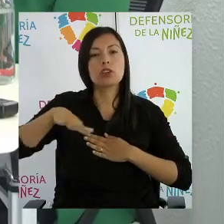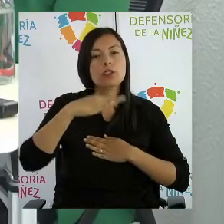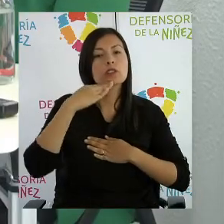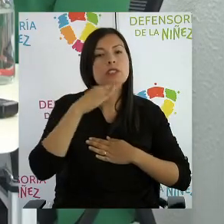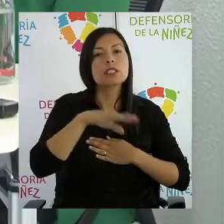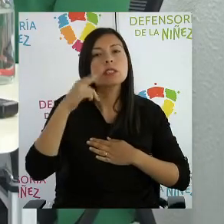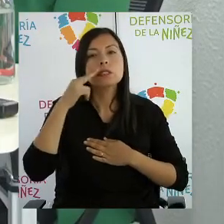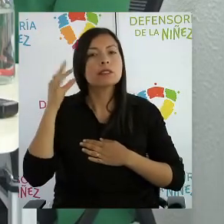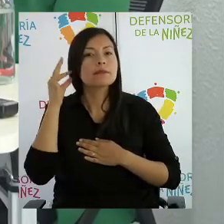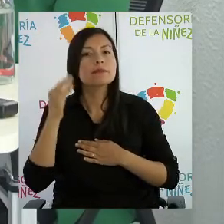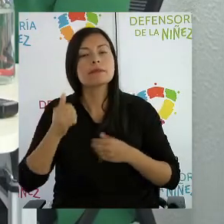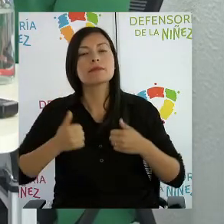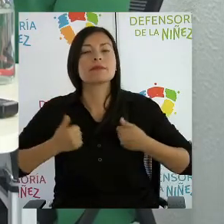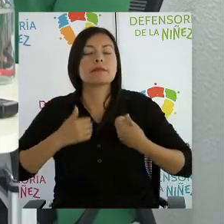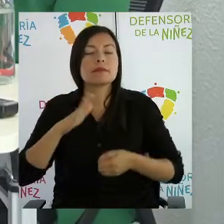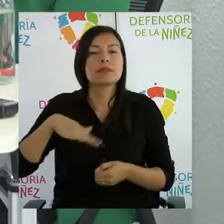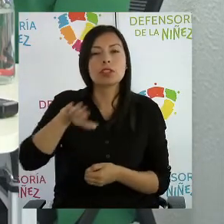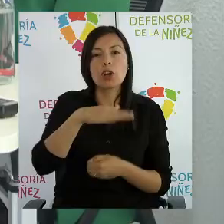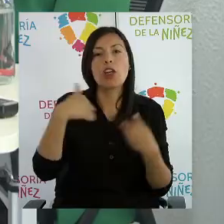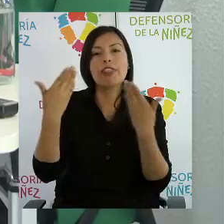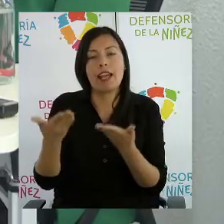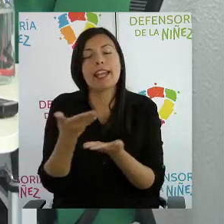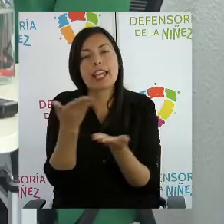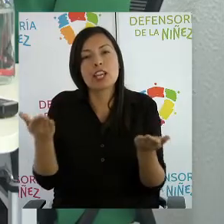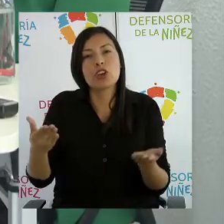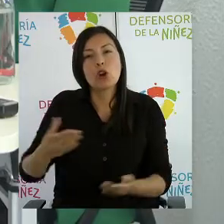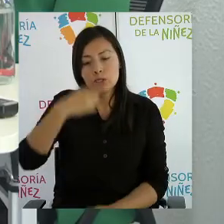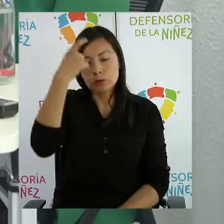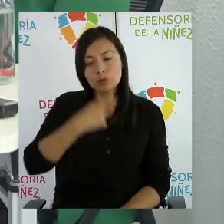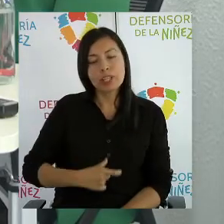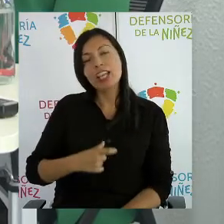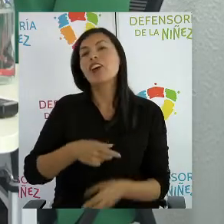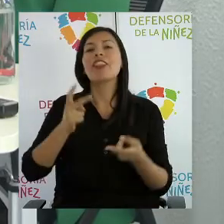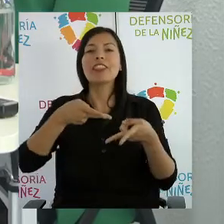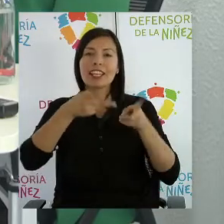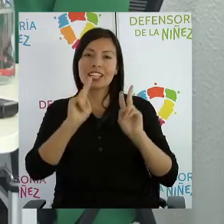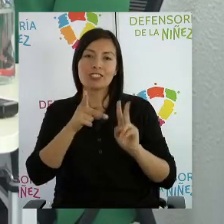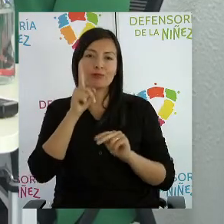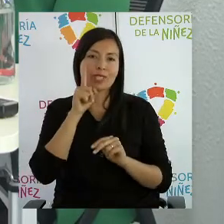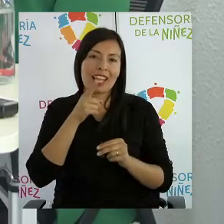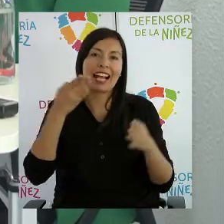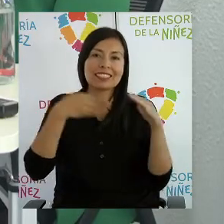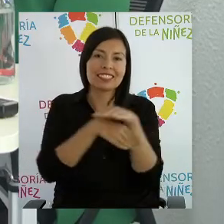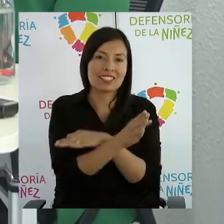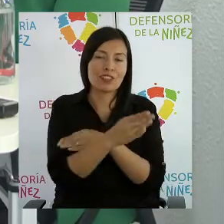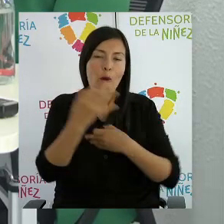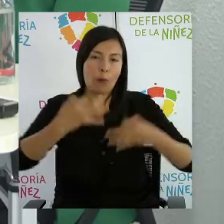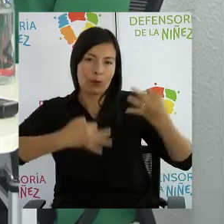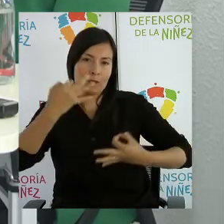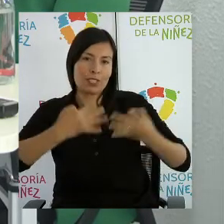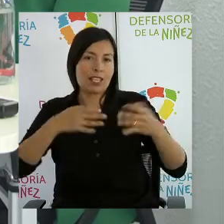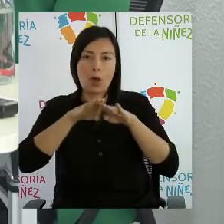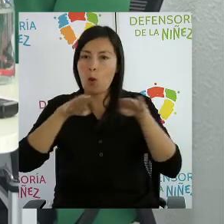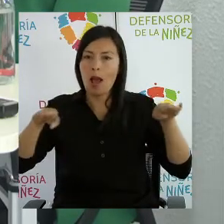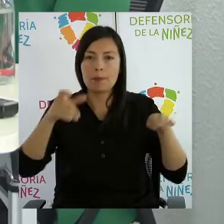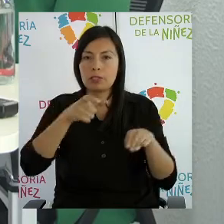en tanto sujetos de derecho la posibilidad de un acceso a la justicia de manera igualitaria que a los